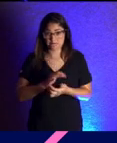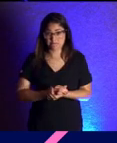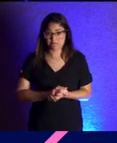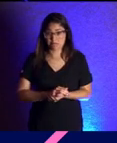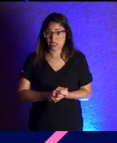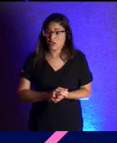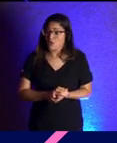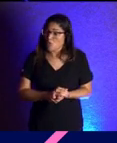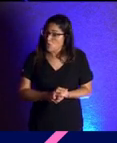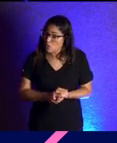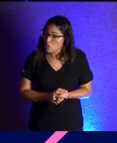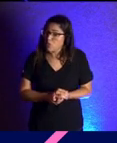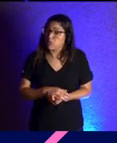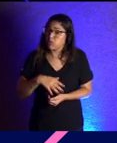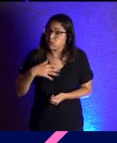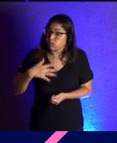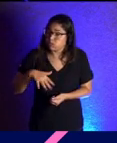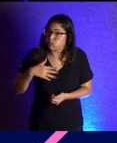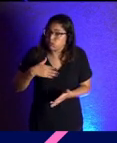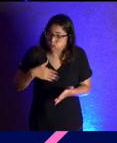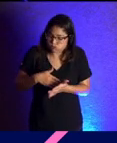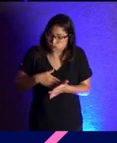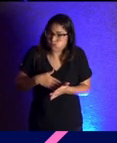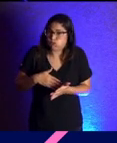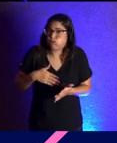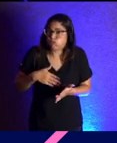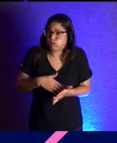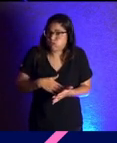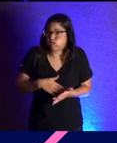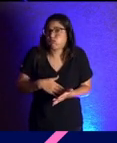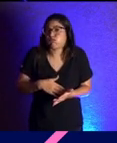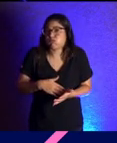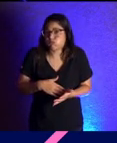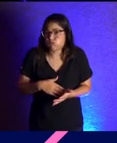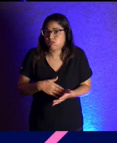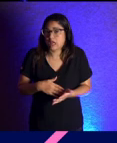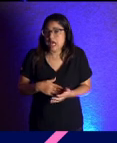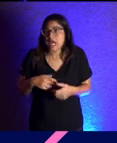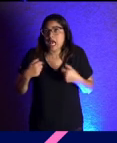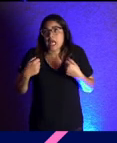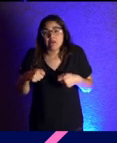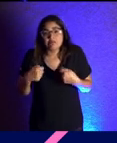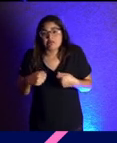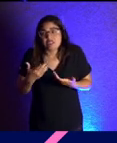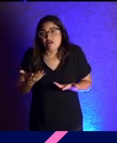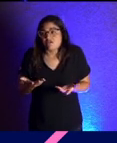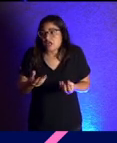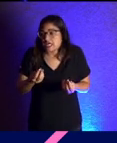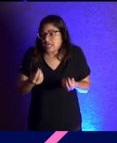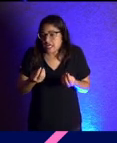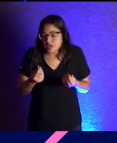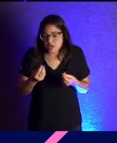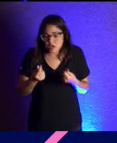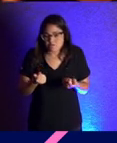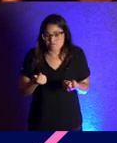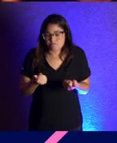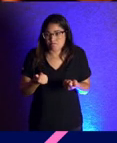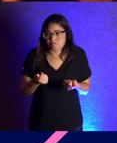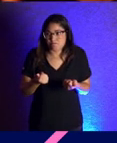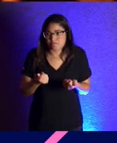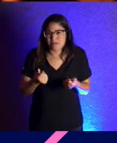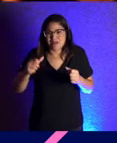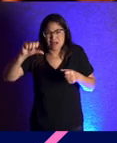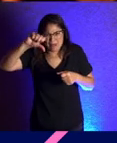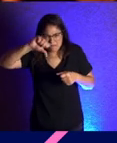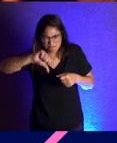digamos que limitar y era así, porque era demasiado mucho más difícil que la comunicación de alguna vez de por medio. Pero